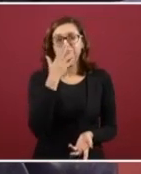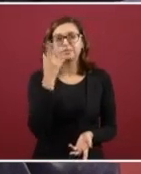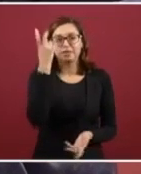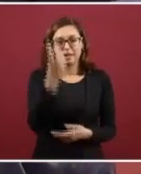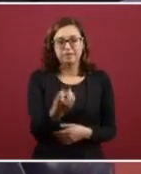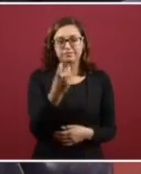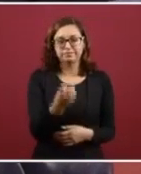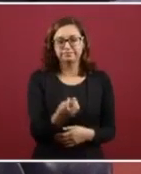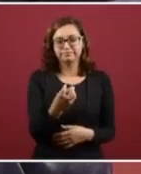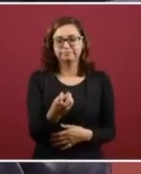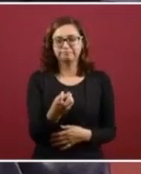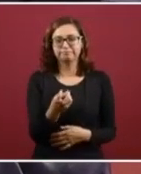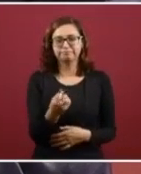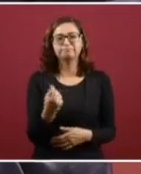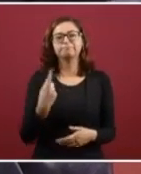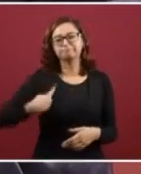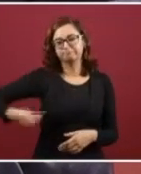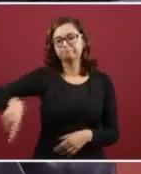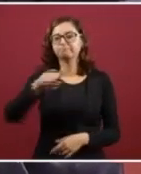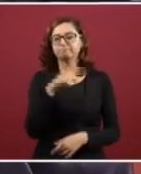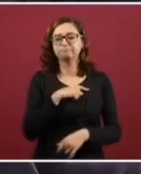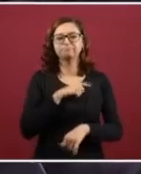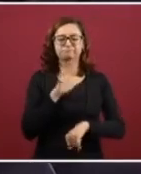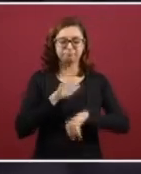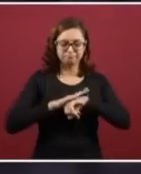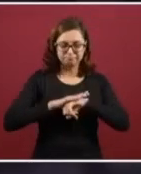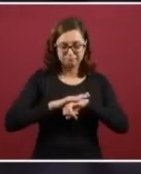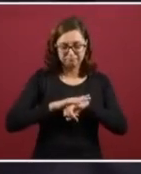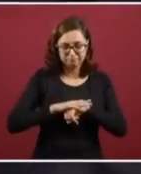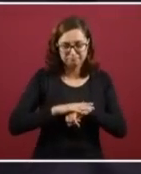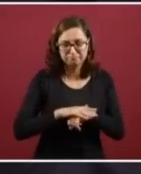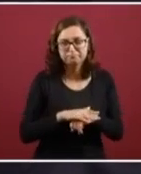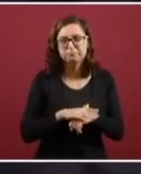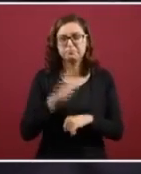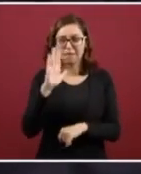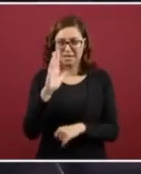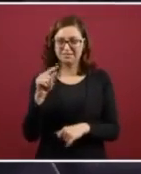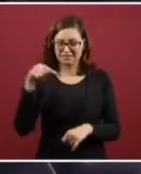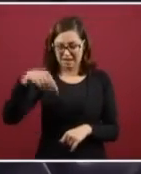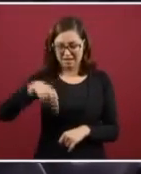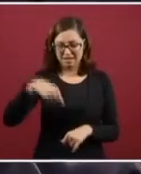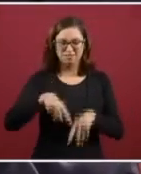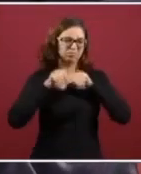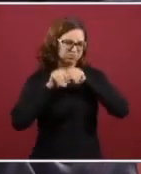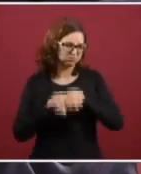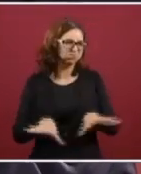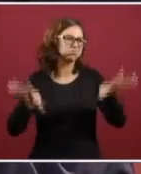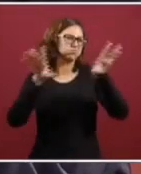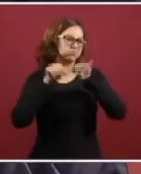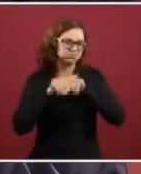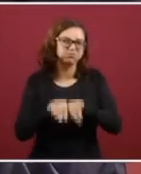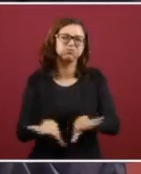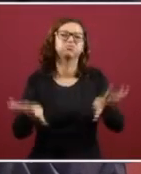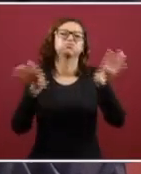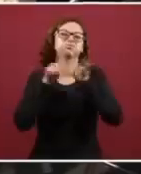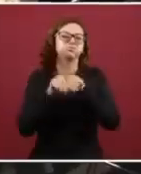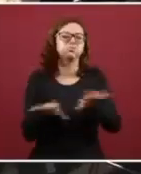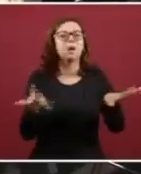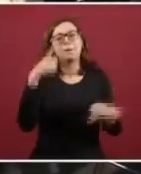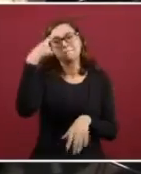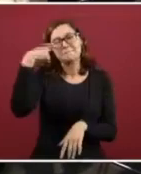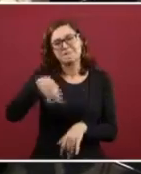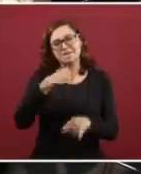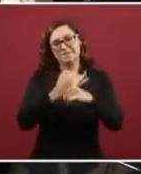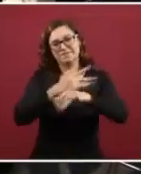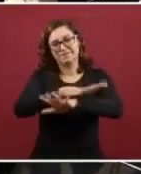vamos a utilizar más las mañaneras para